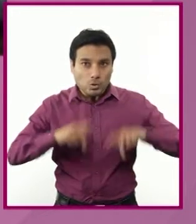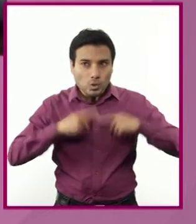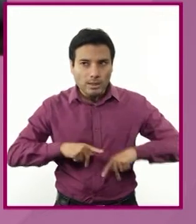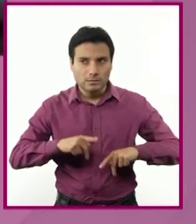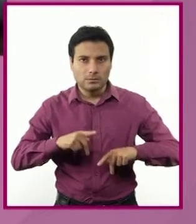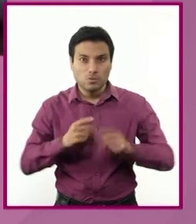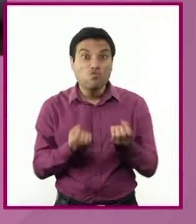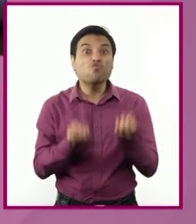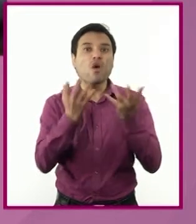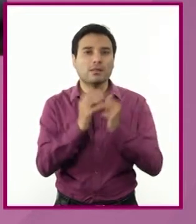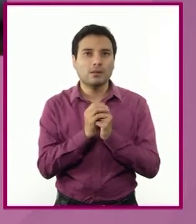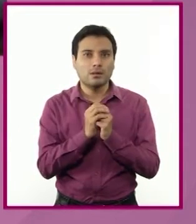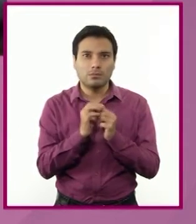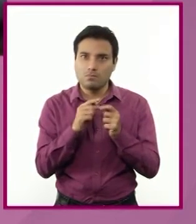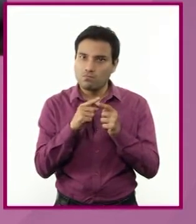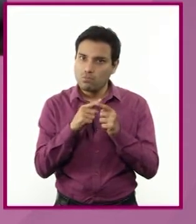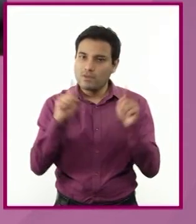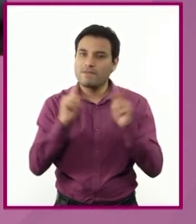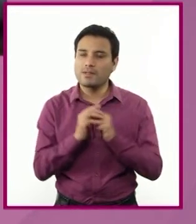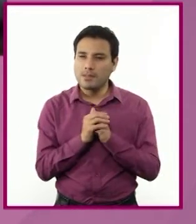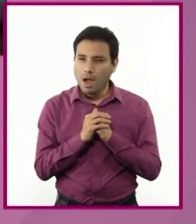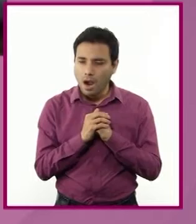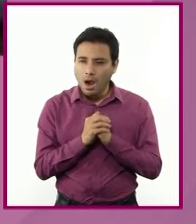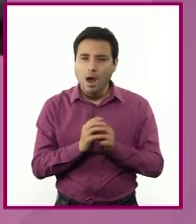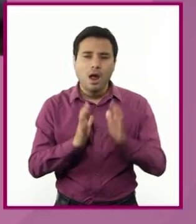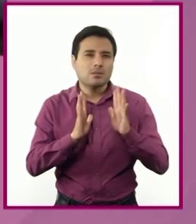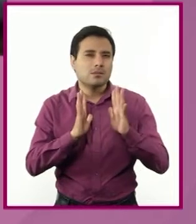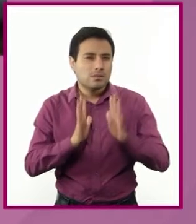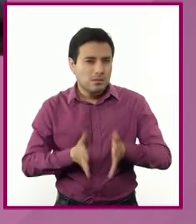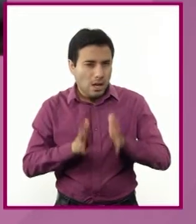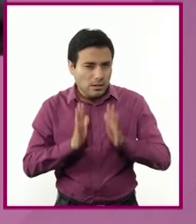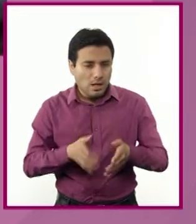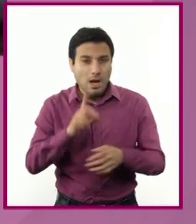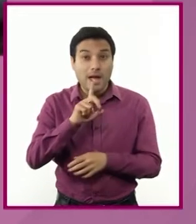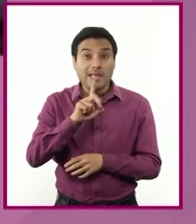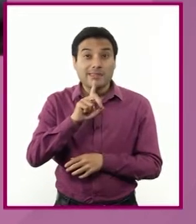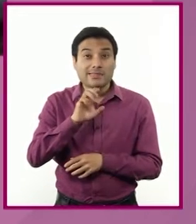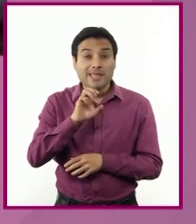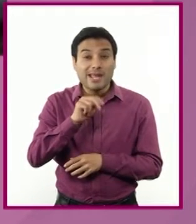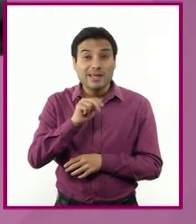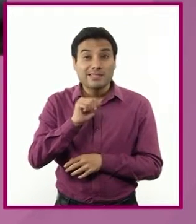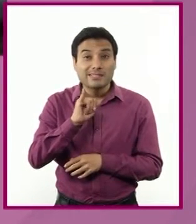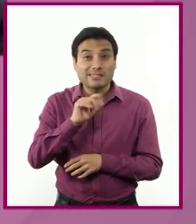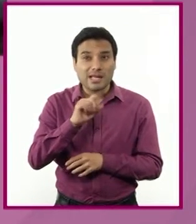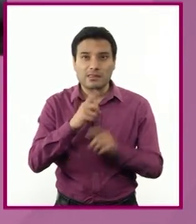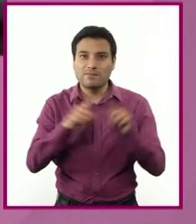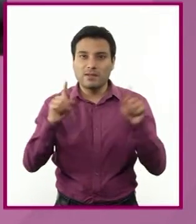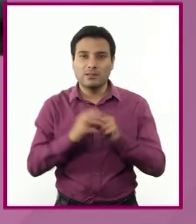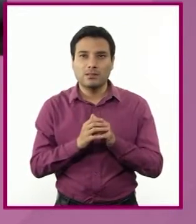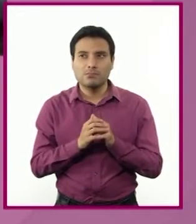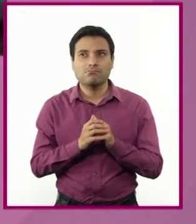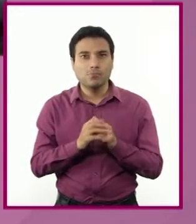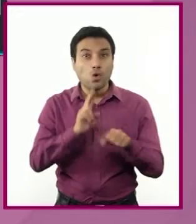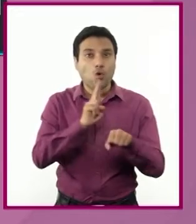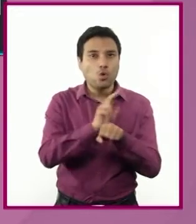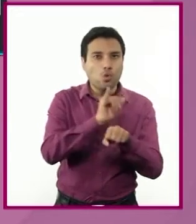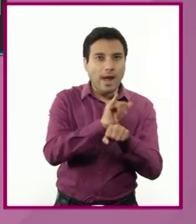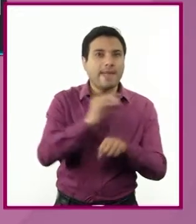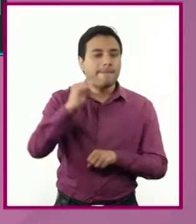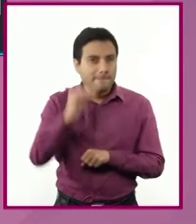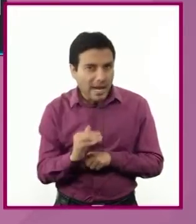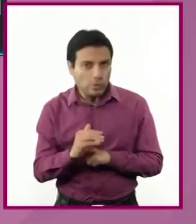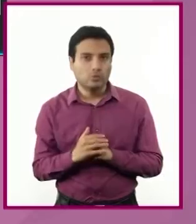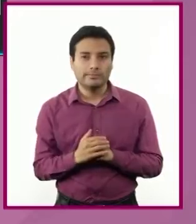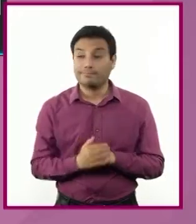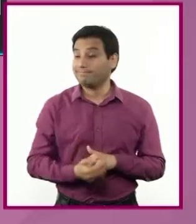distinta. Por ello, difiere la densidad de población. Alta en Bangladesh, baja en Uruguay. Así